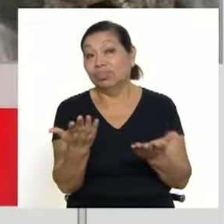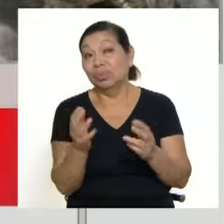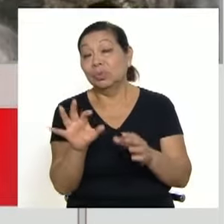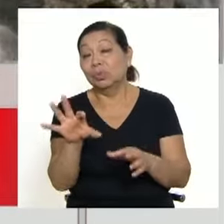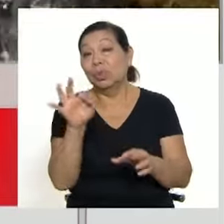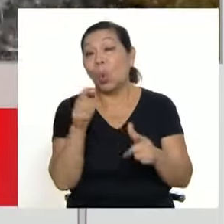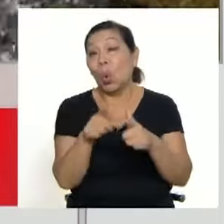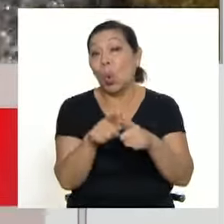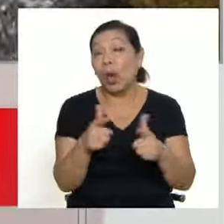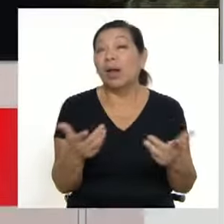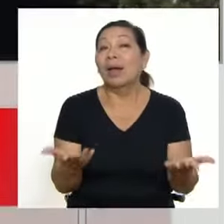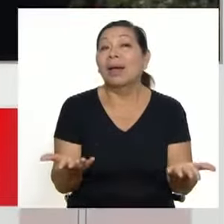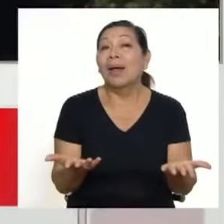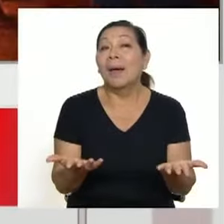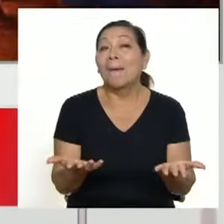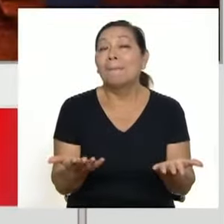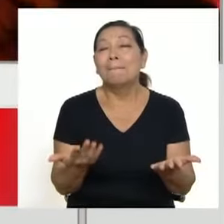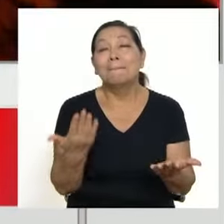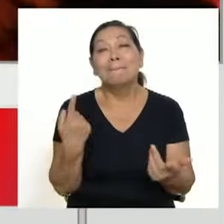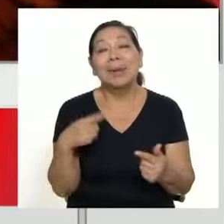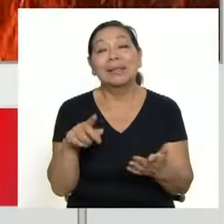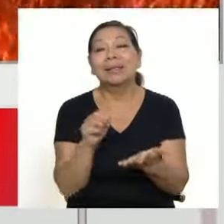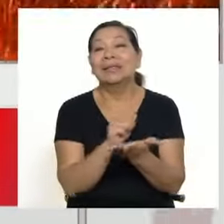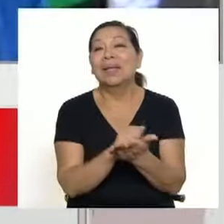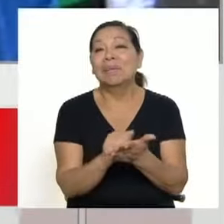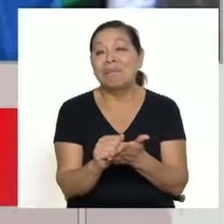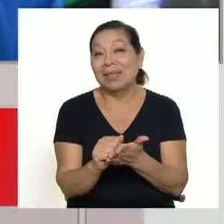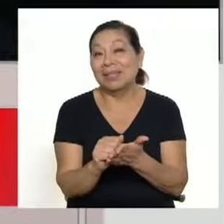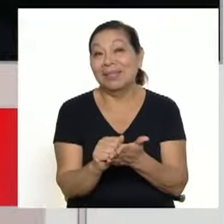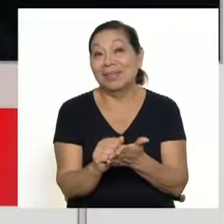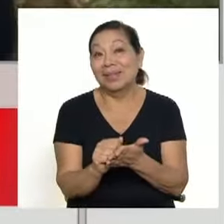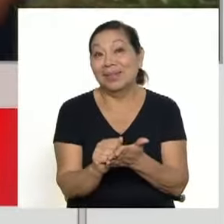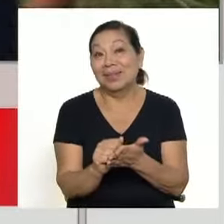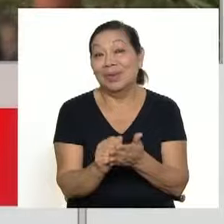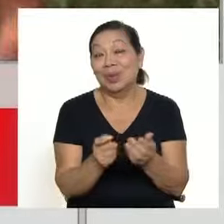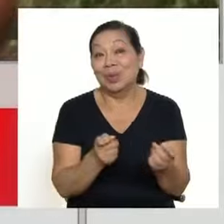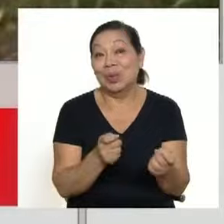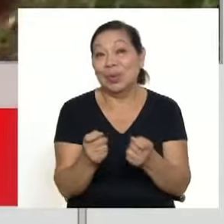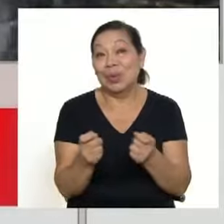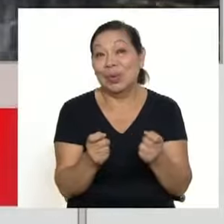elección de los destinos. ¿Qué es lo que hay para este mes? Tengo entendido que están moviendo